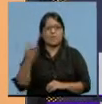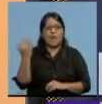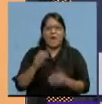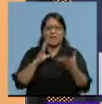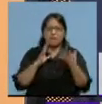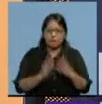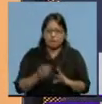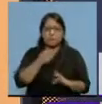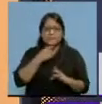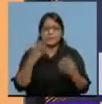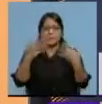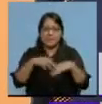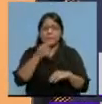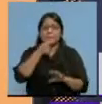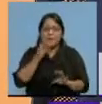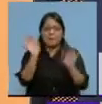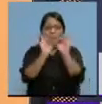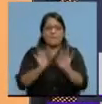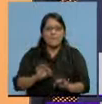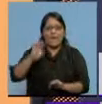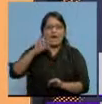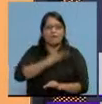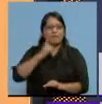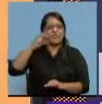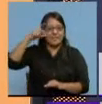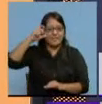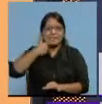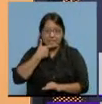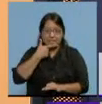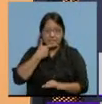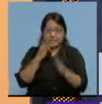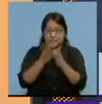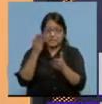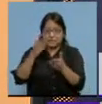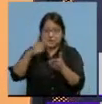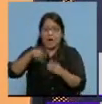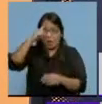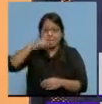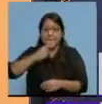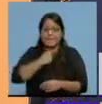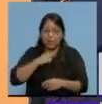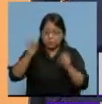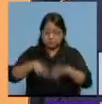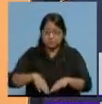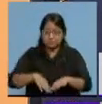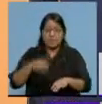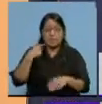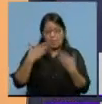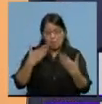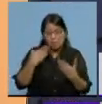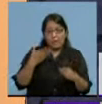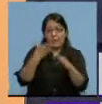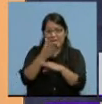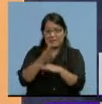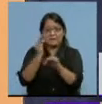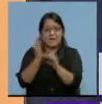se pueden incluir, por ejemplo, el plan FINES, que va a comenzar en agosto, una nueva cohorte, entendiendo que pueden empezar a cursar y